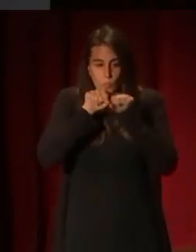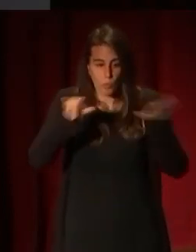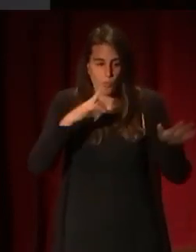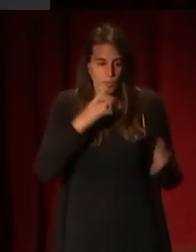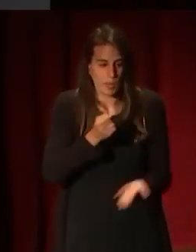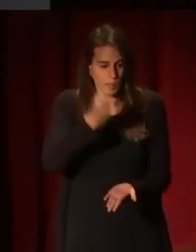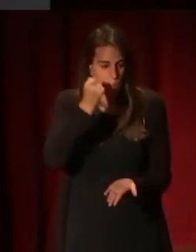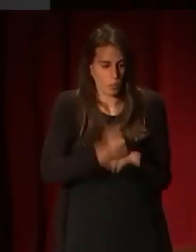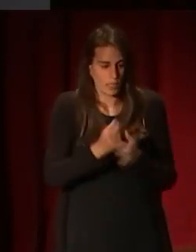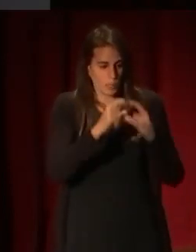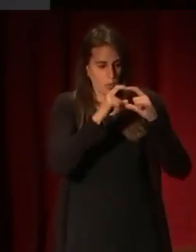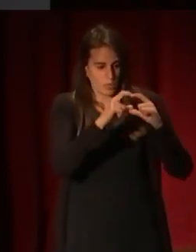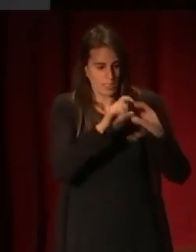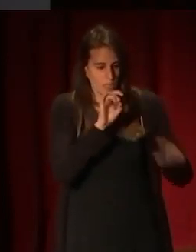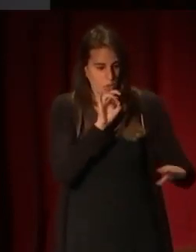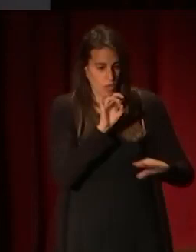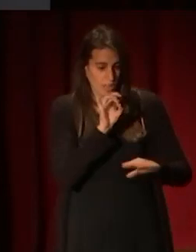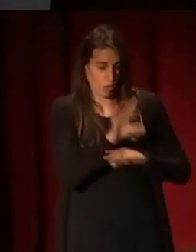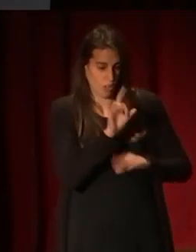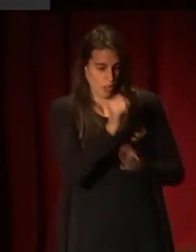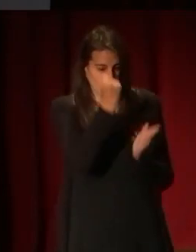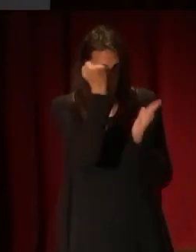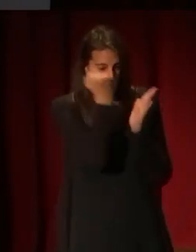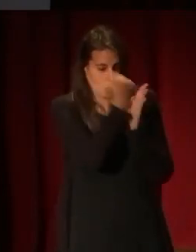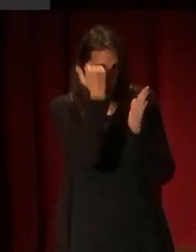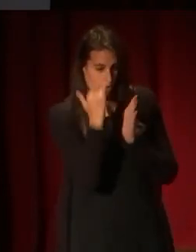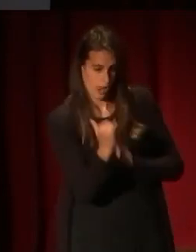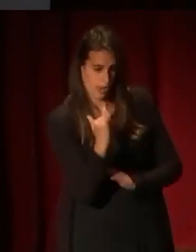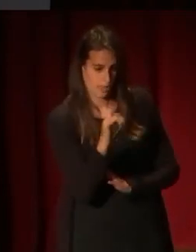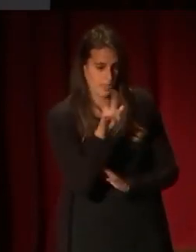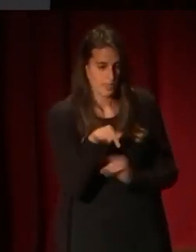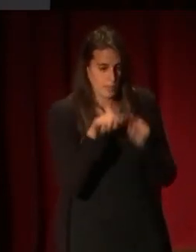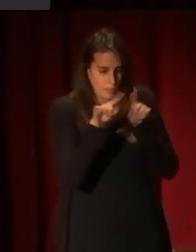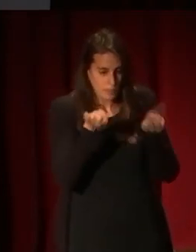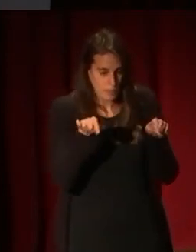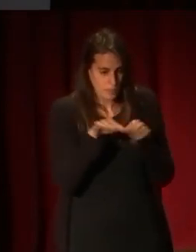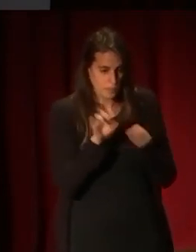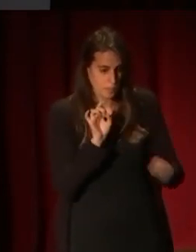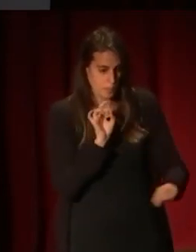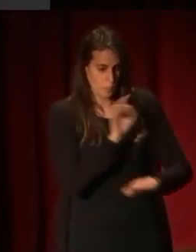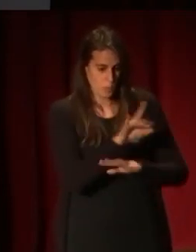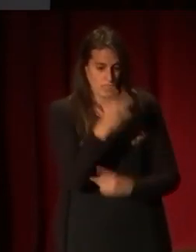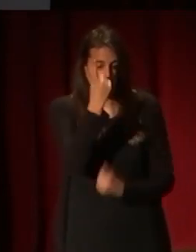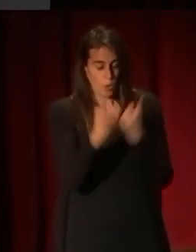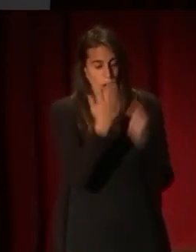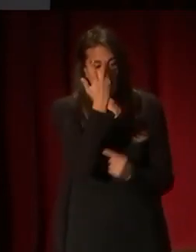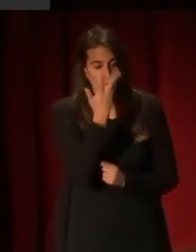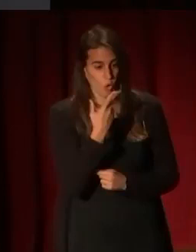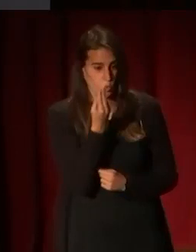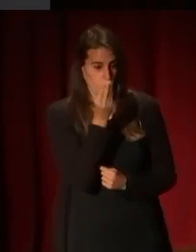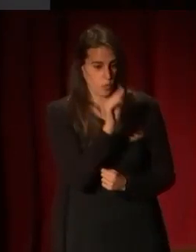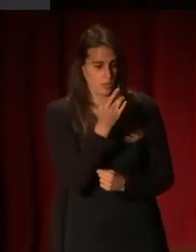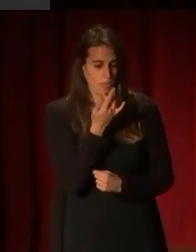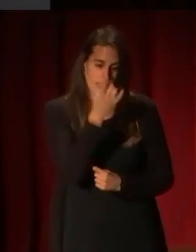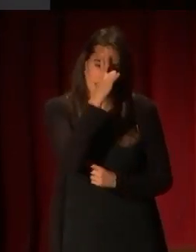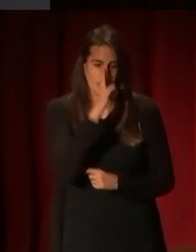postales con un sello de correos con un timbre de correos y en estas pequeñas postales algunas de ellas coloreadas la imagen esa